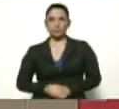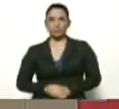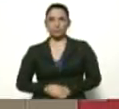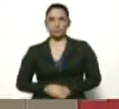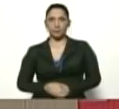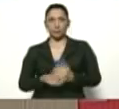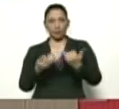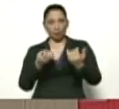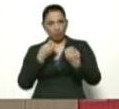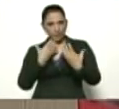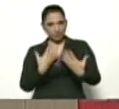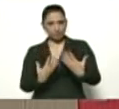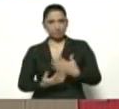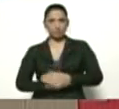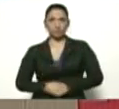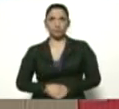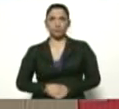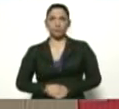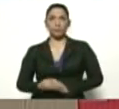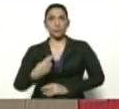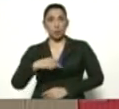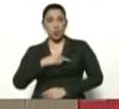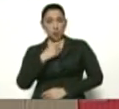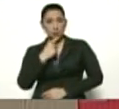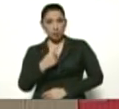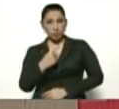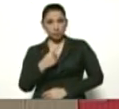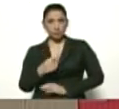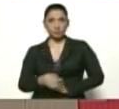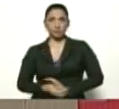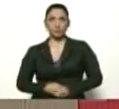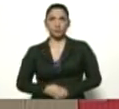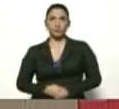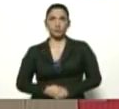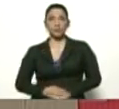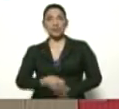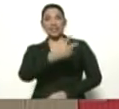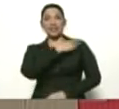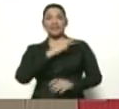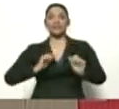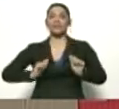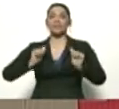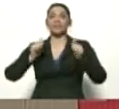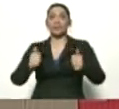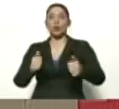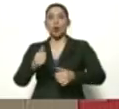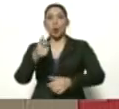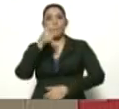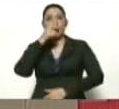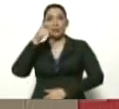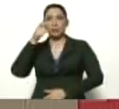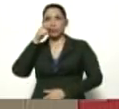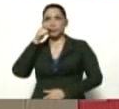ahora bien habíamos dicho que el jefe inicial de la operación